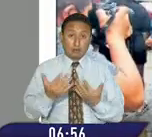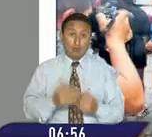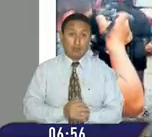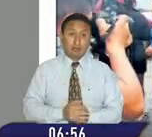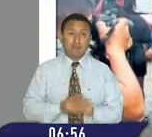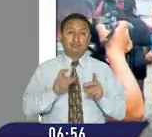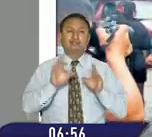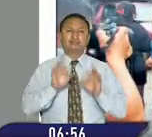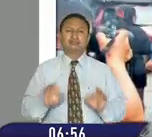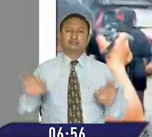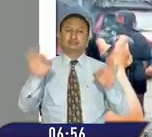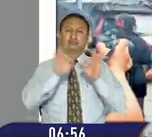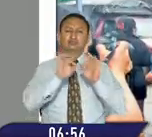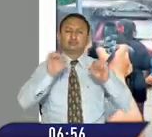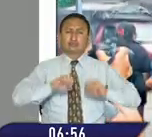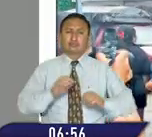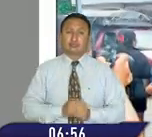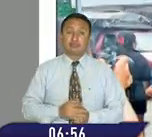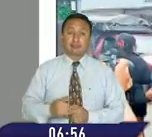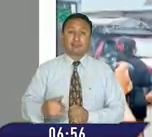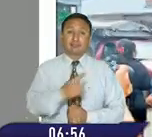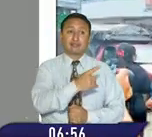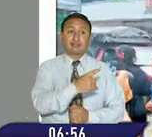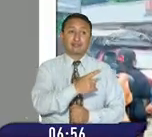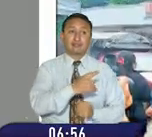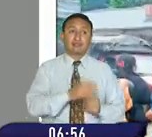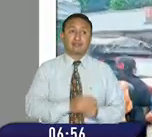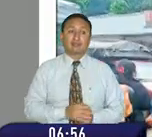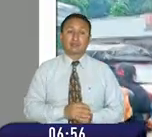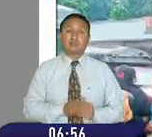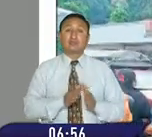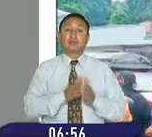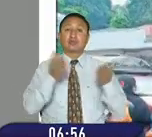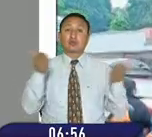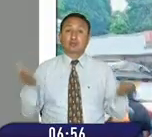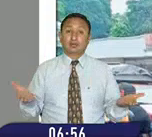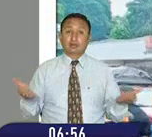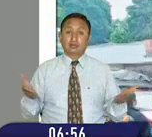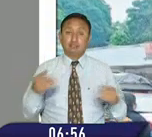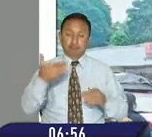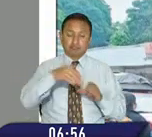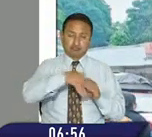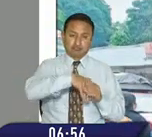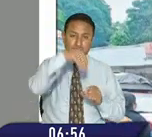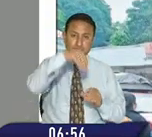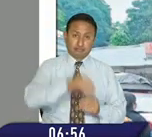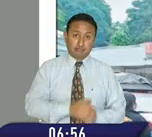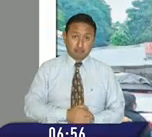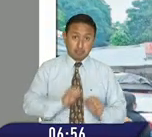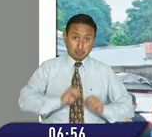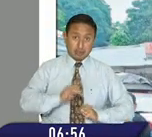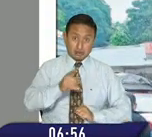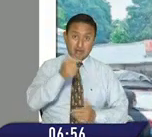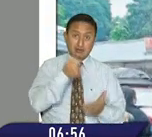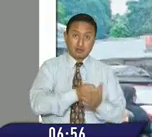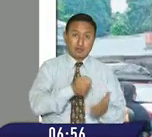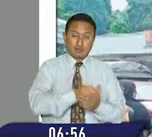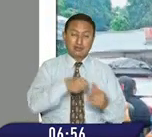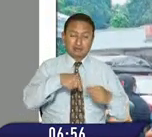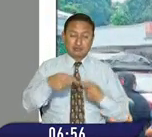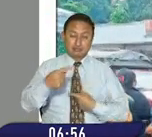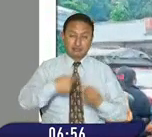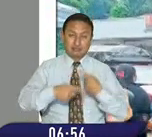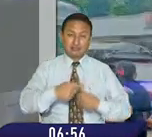principales informaciones o titulares, los títulos del día que tiene el diario El Comercio en su edición impresa que ya está en